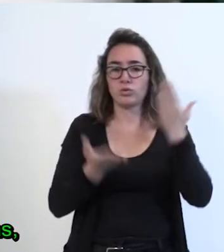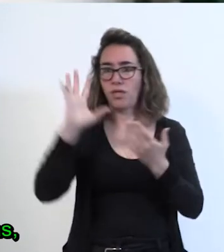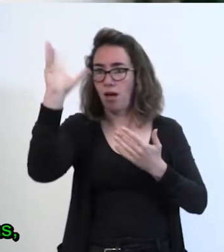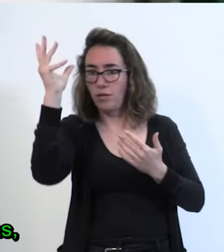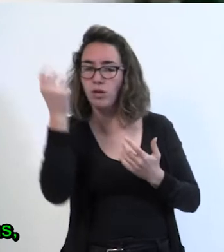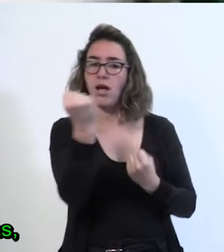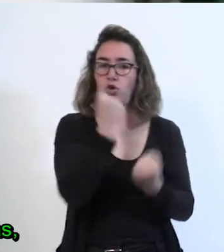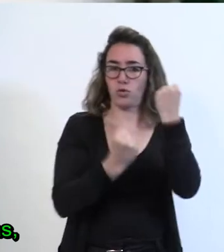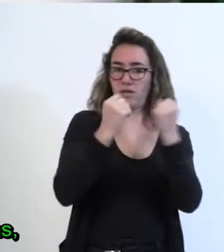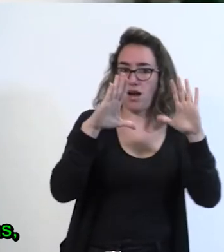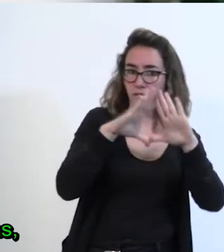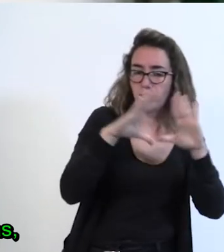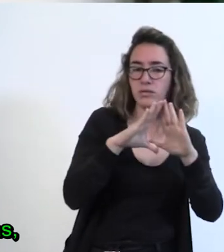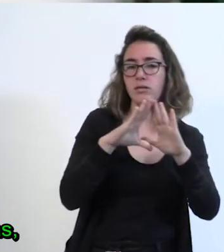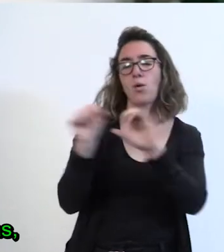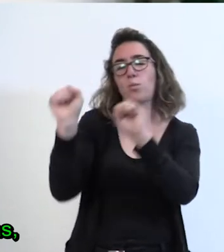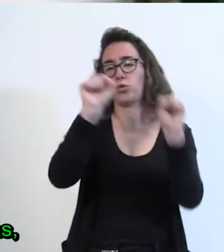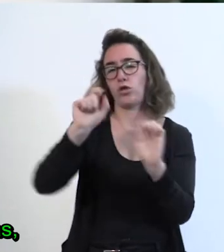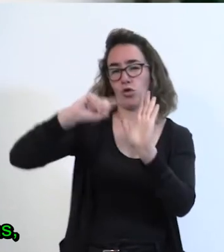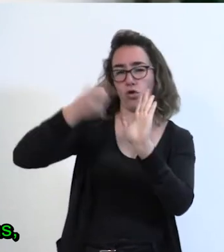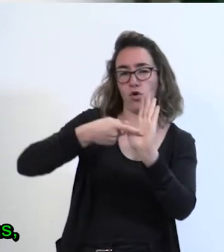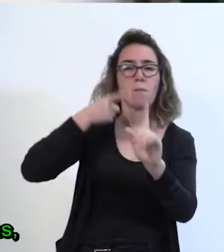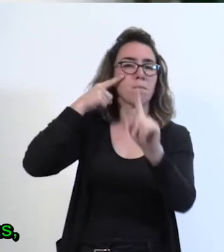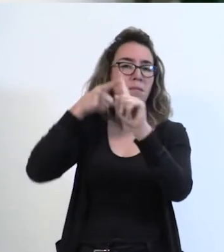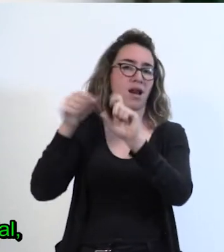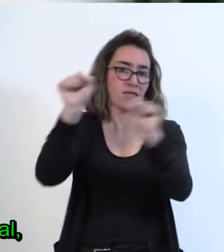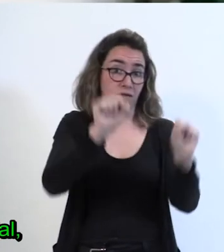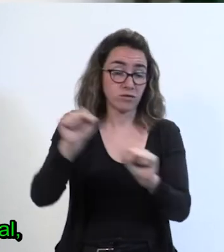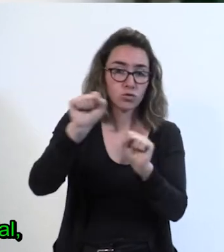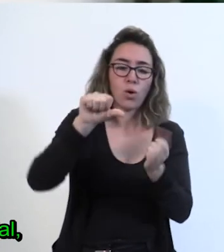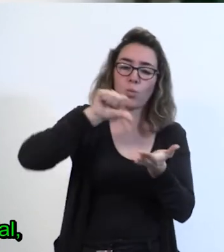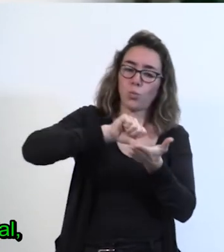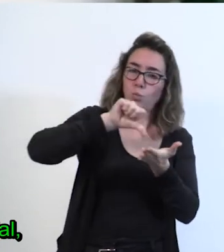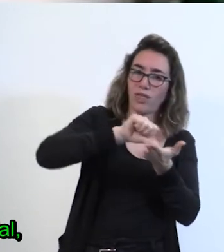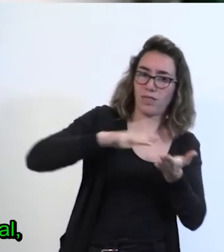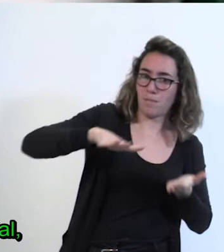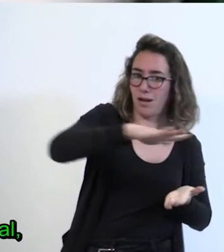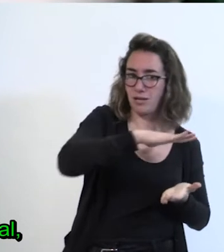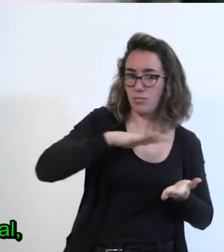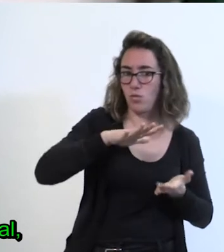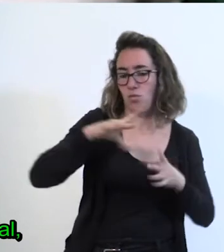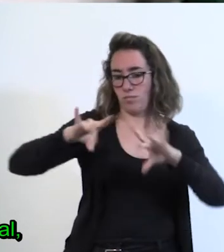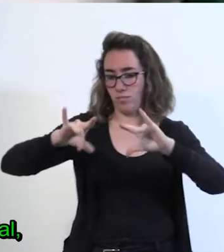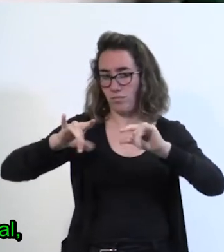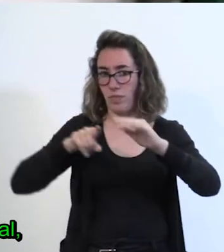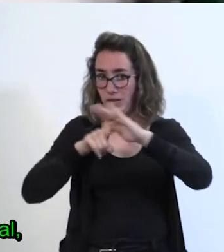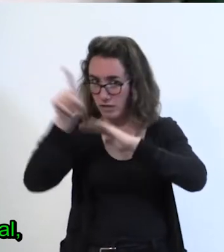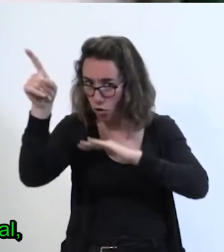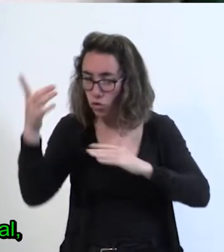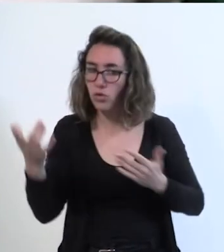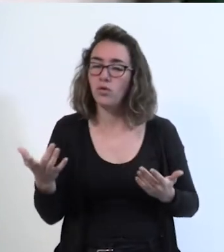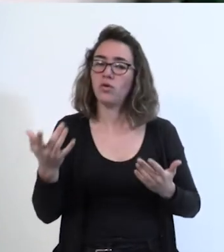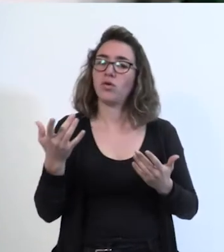economía feminista, protección integral para defensoras, municipalismo y desarrollo